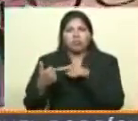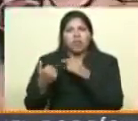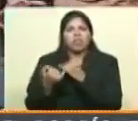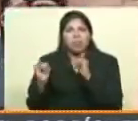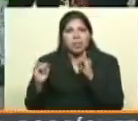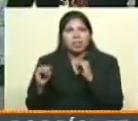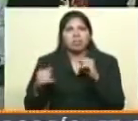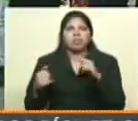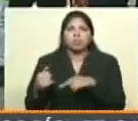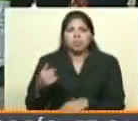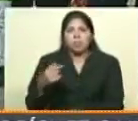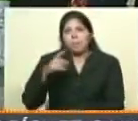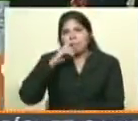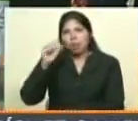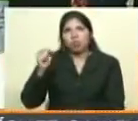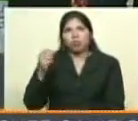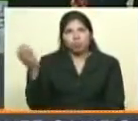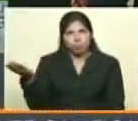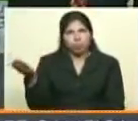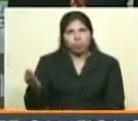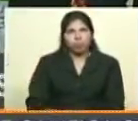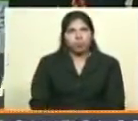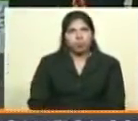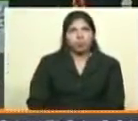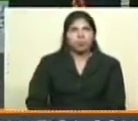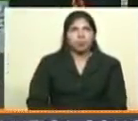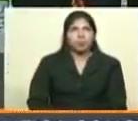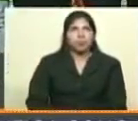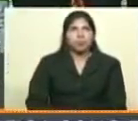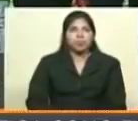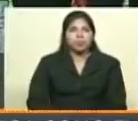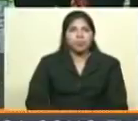independencia es Nicolás Maduro Moros.